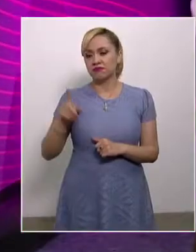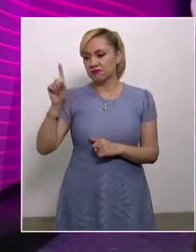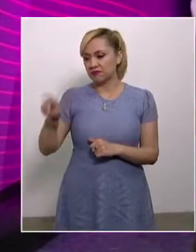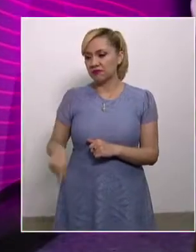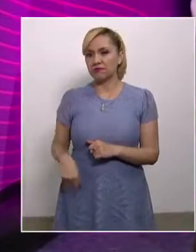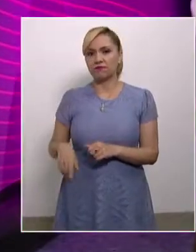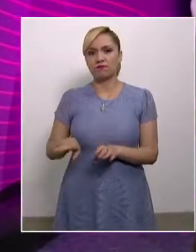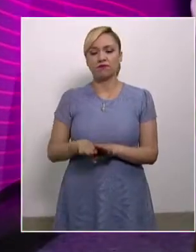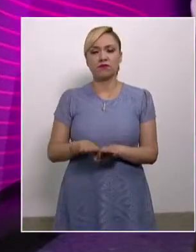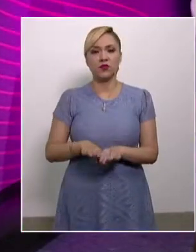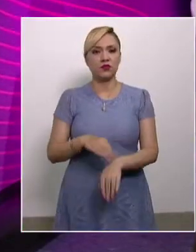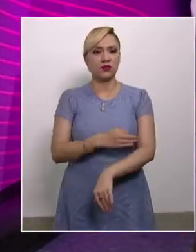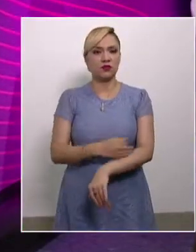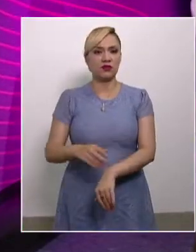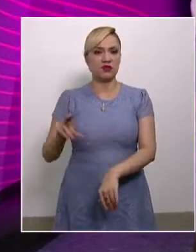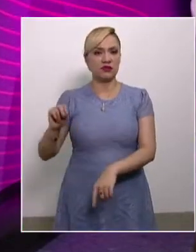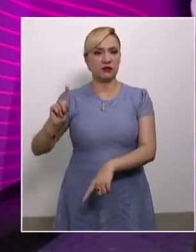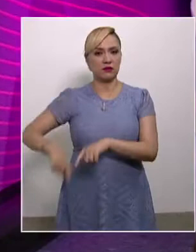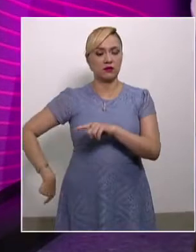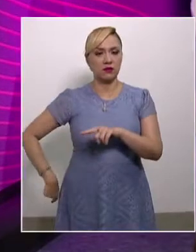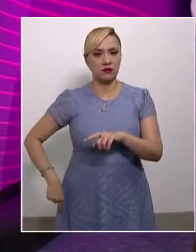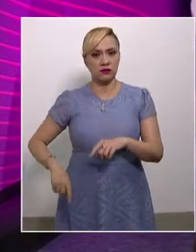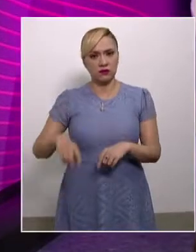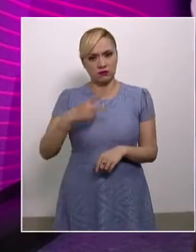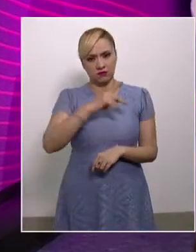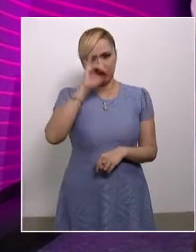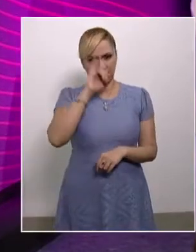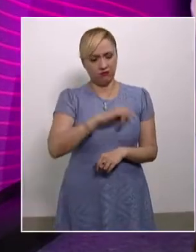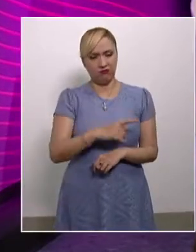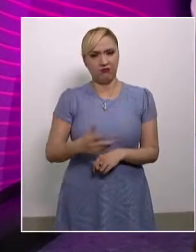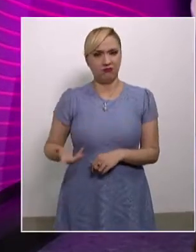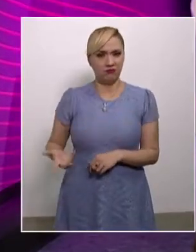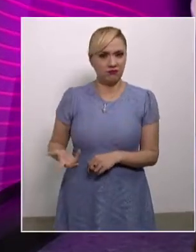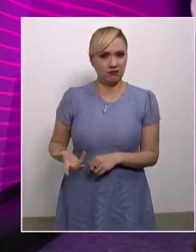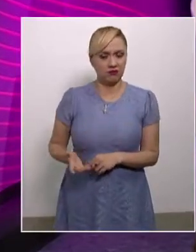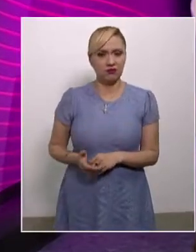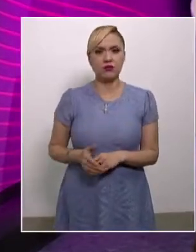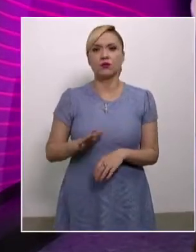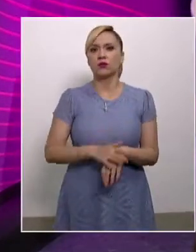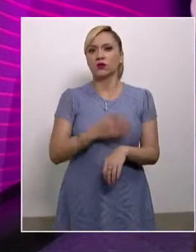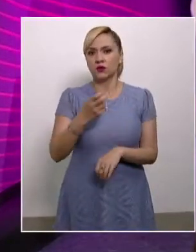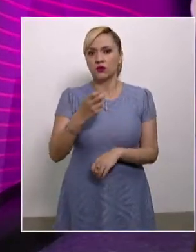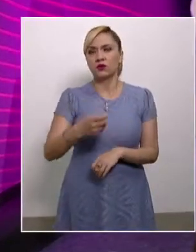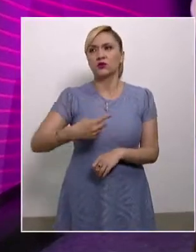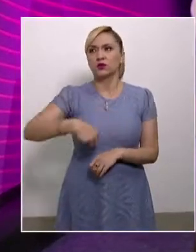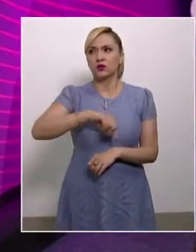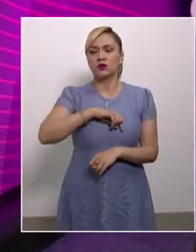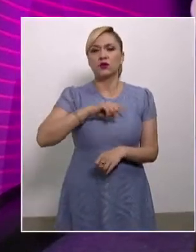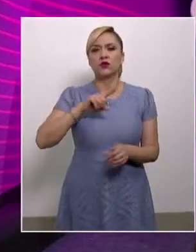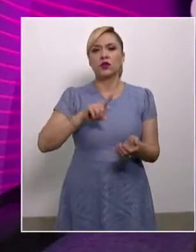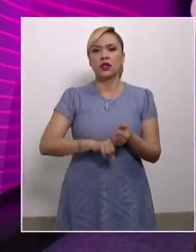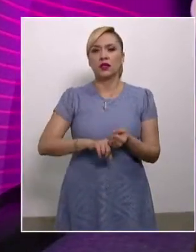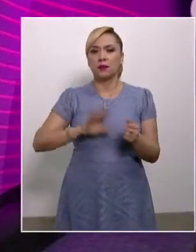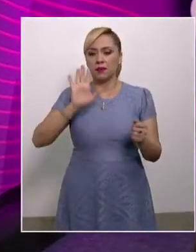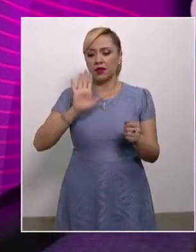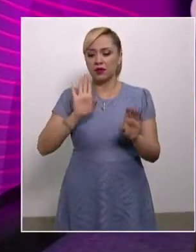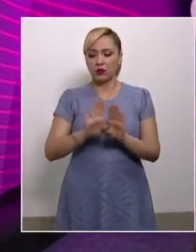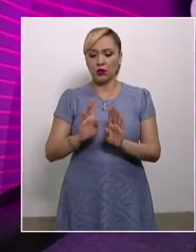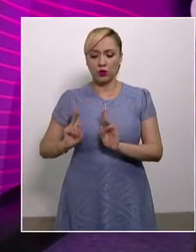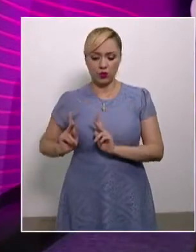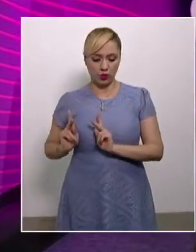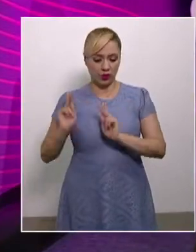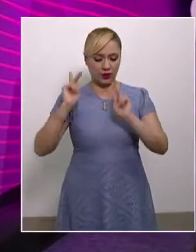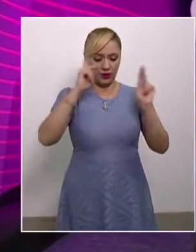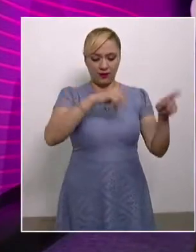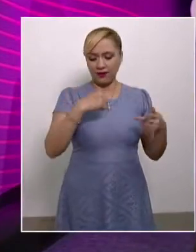determinación en la familia. Y bajo todo esto creemos que nosotros somos un puente para que ellas puedan